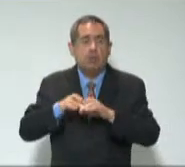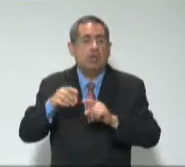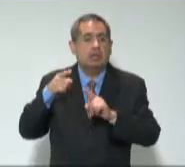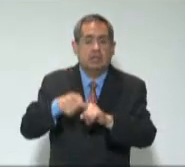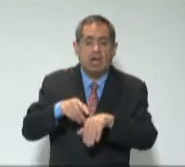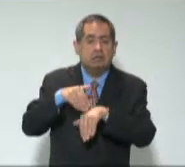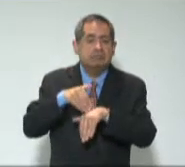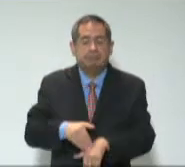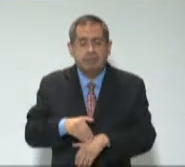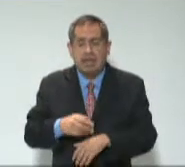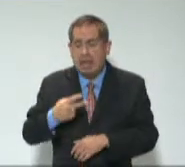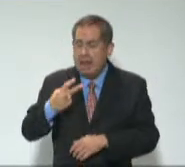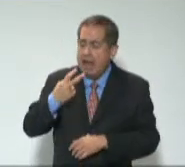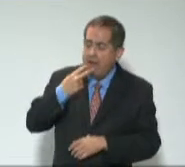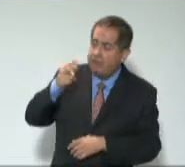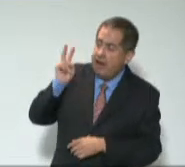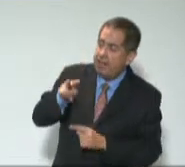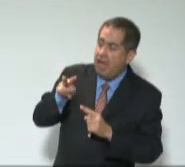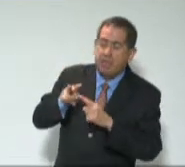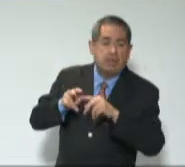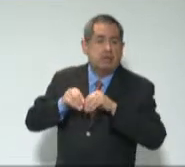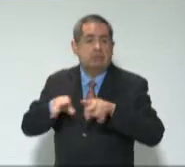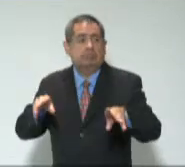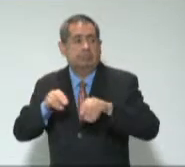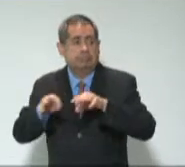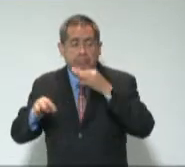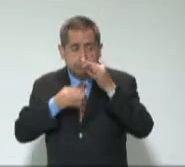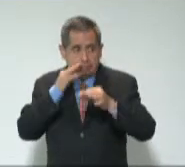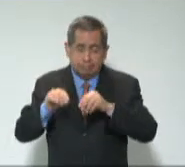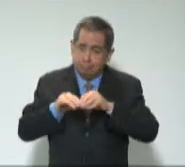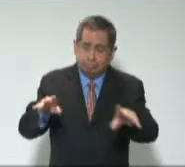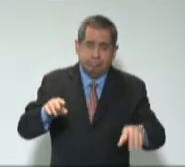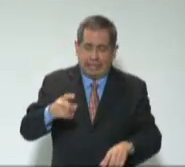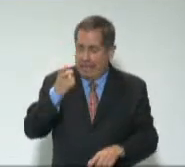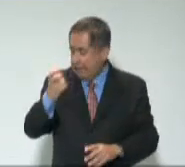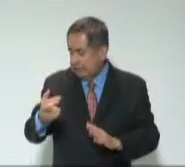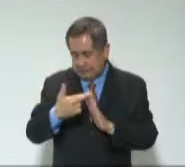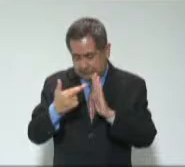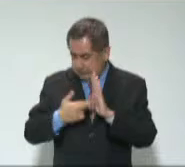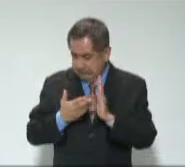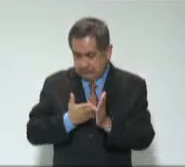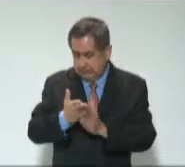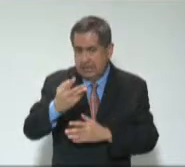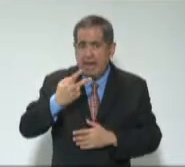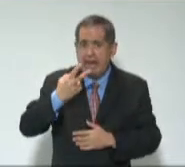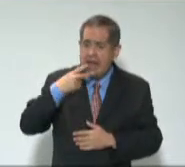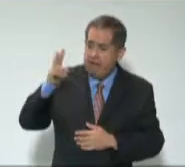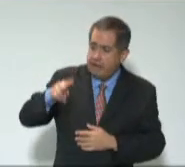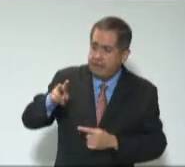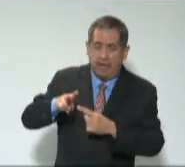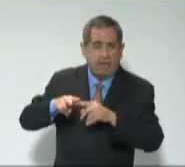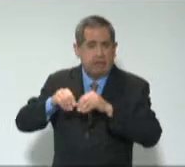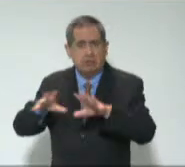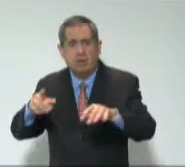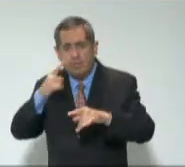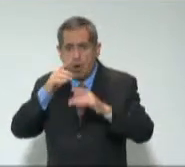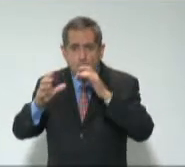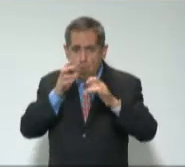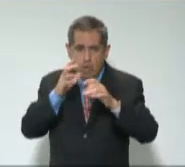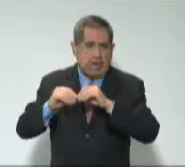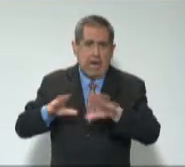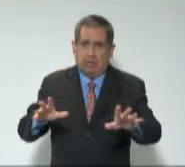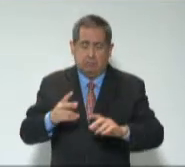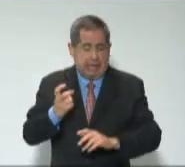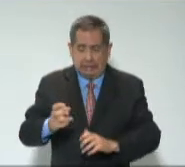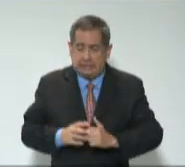apegarse a la verdad la verdad como Norma de acción y la verdad como Norma de comunicación